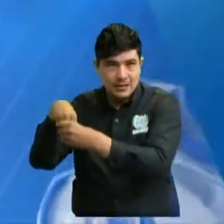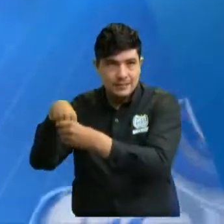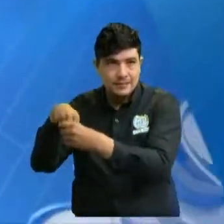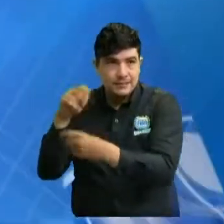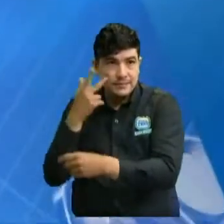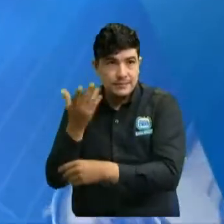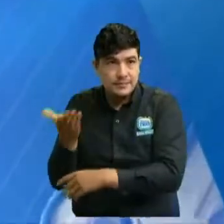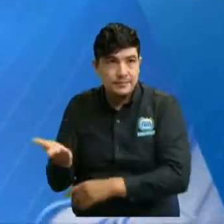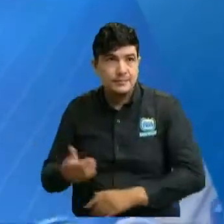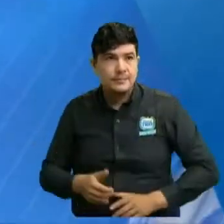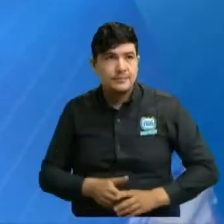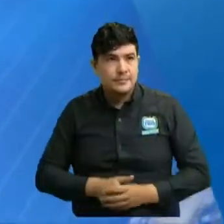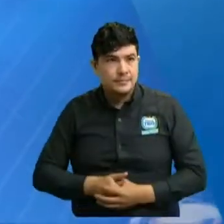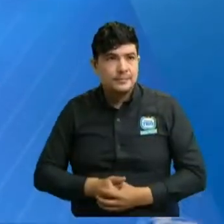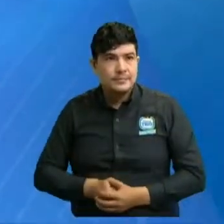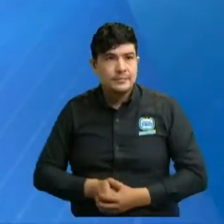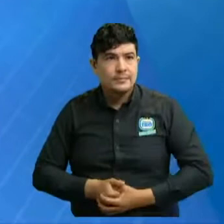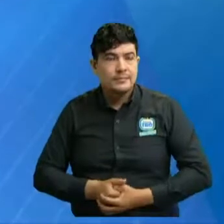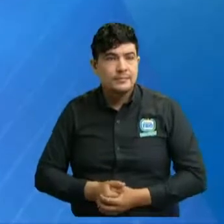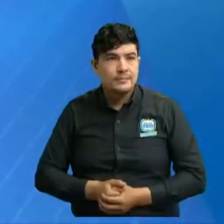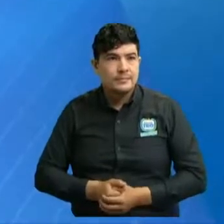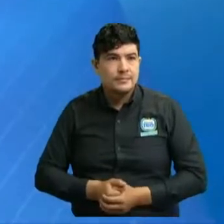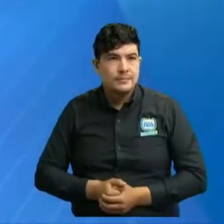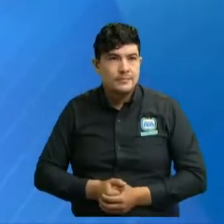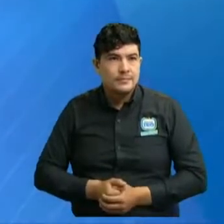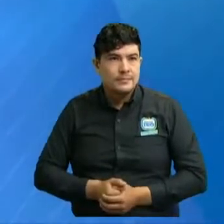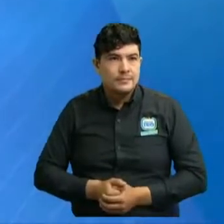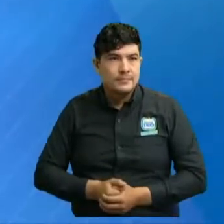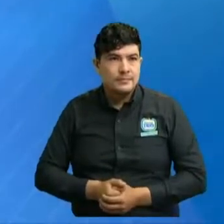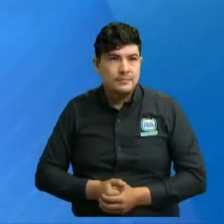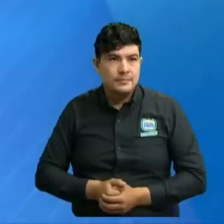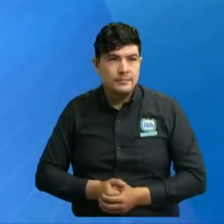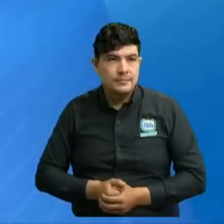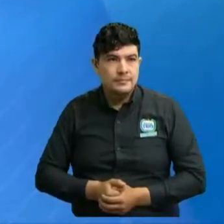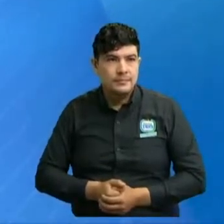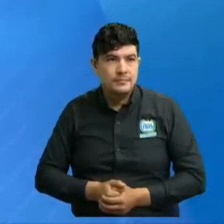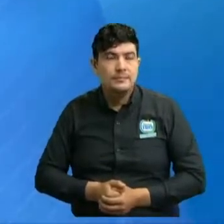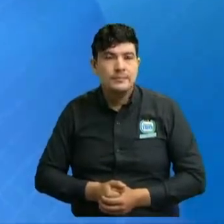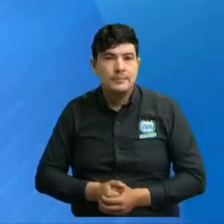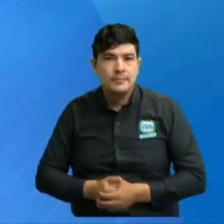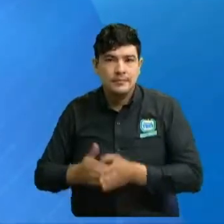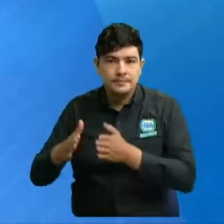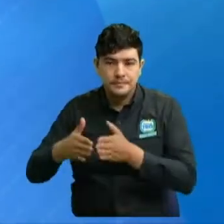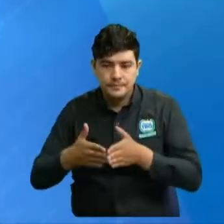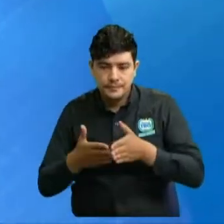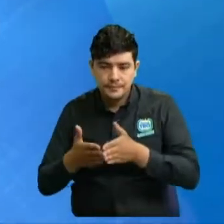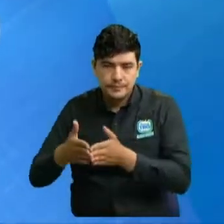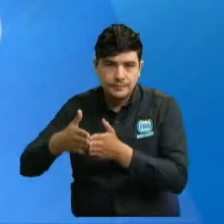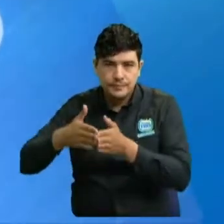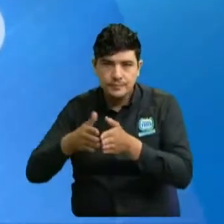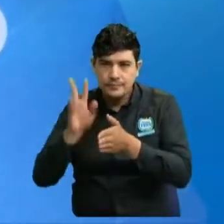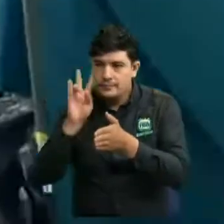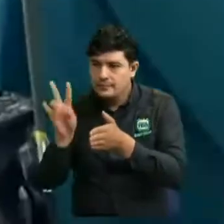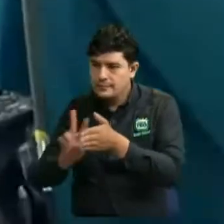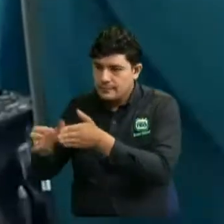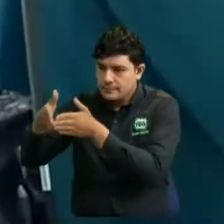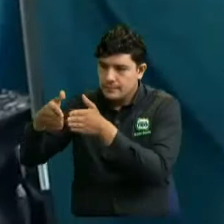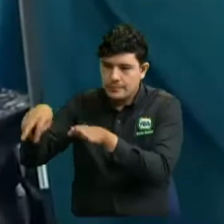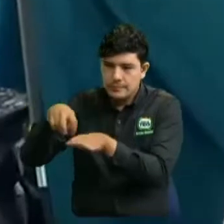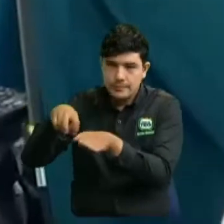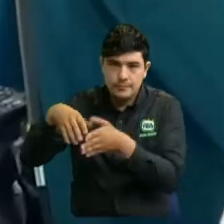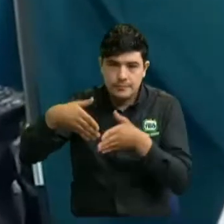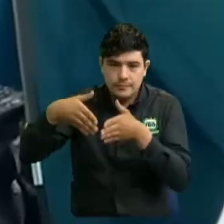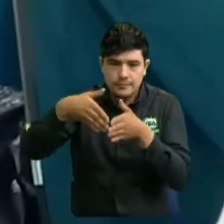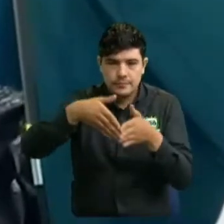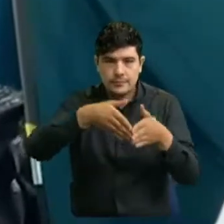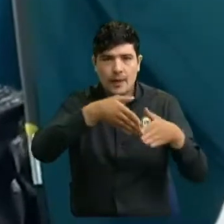pequeñas lanchas van llegando hacia territorio colombiano quienes huyen de los enfrentamientos entre las disidencias de las FARC y el ejército venezolano. Estaban circulando